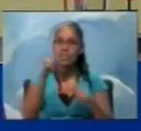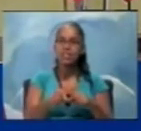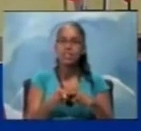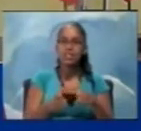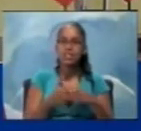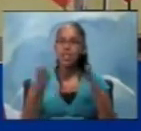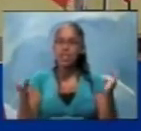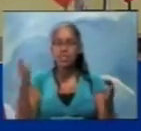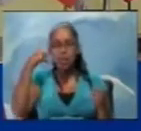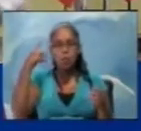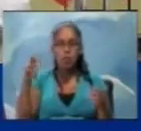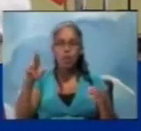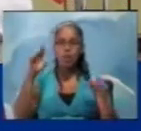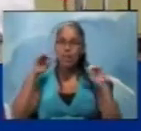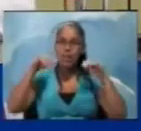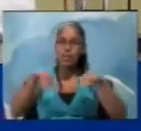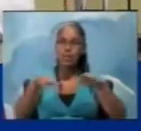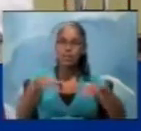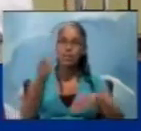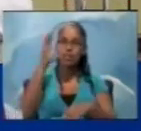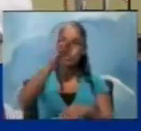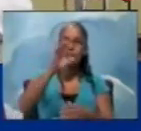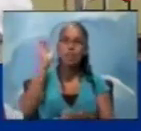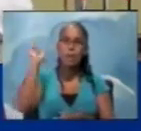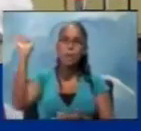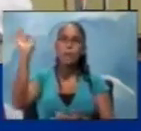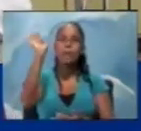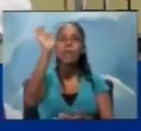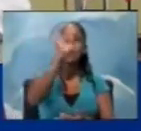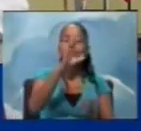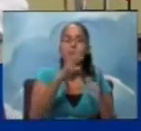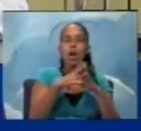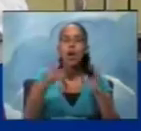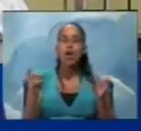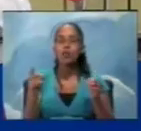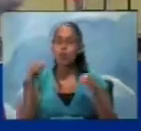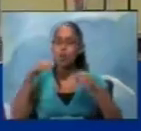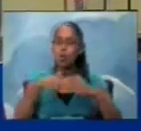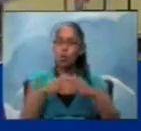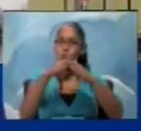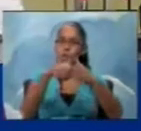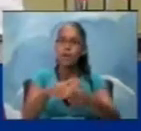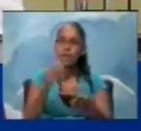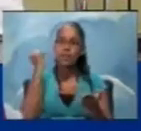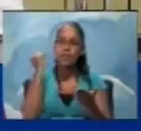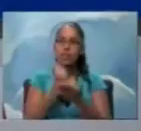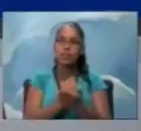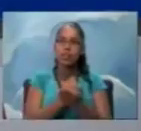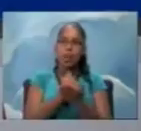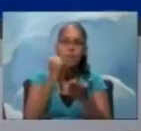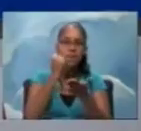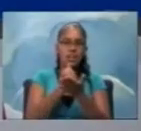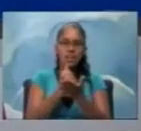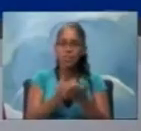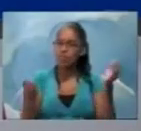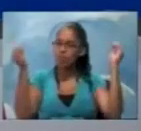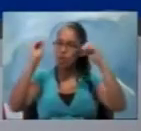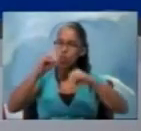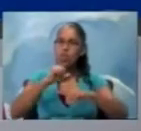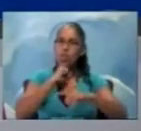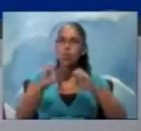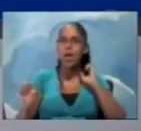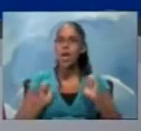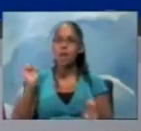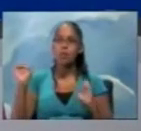andan por el mar y ellos le están predicando a todos los barcos. ¿Estás de acuerdo, amigo? Claro que estoy de acuerdo, papá. Esto es